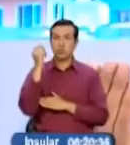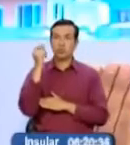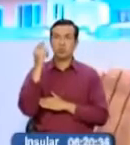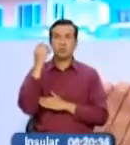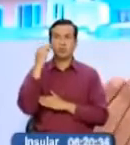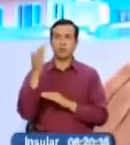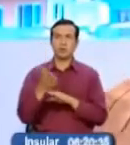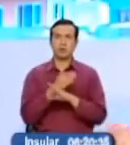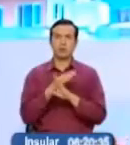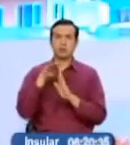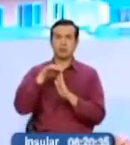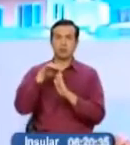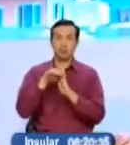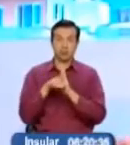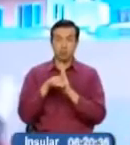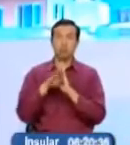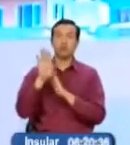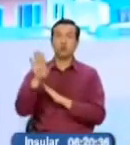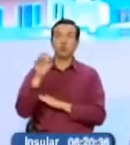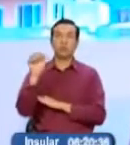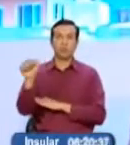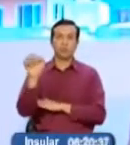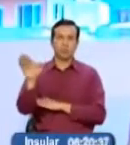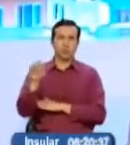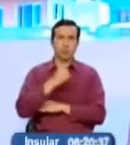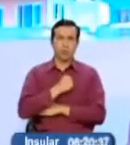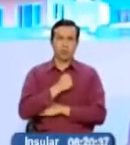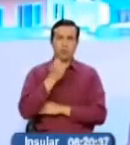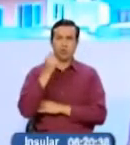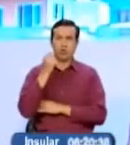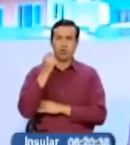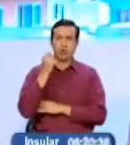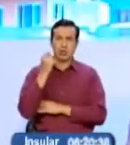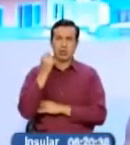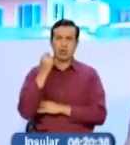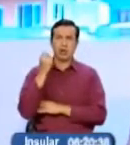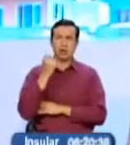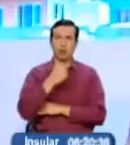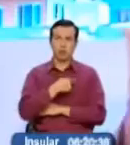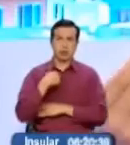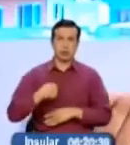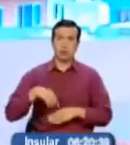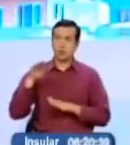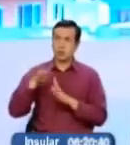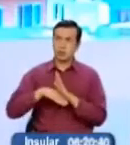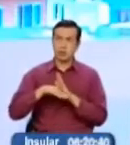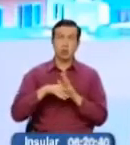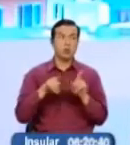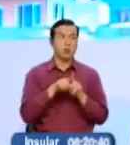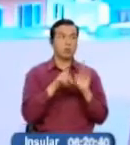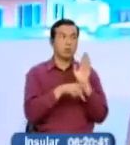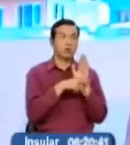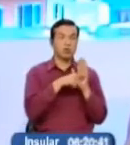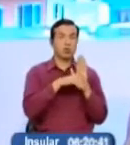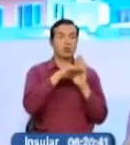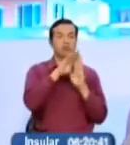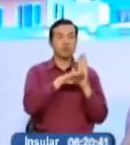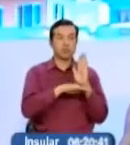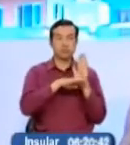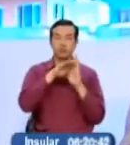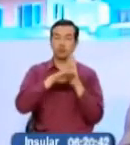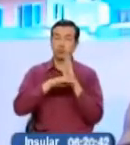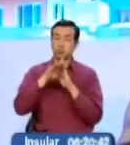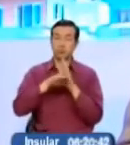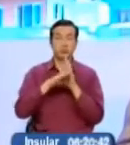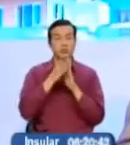de días atrás que fue muy significativa, que también implica apreciación del dólar y por tanto influye en el precio del petróleo. Es decir,